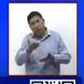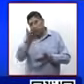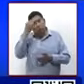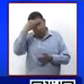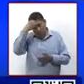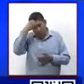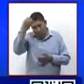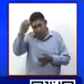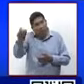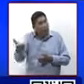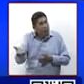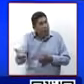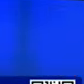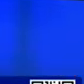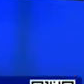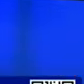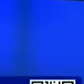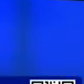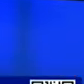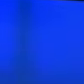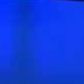Participe y comente.